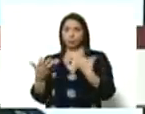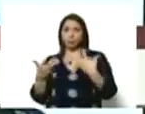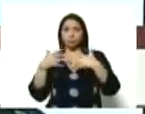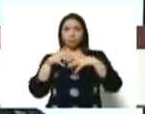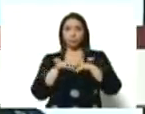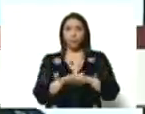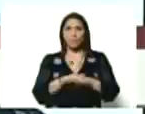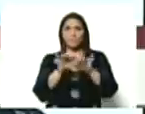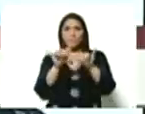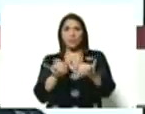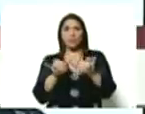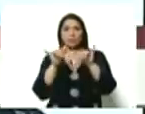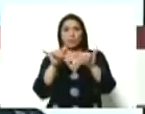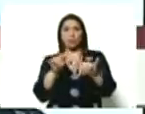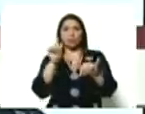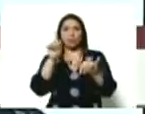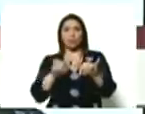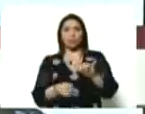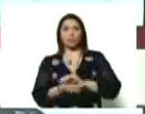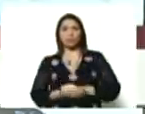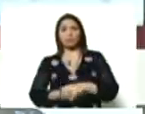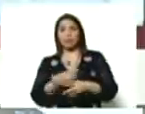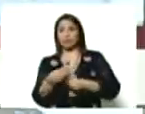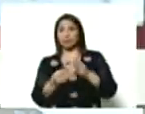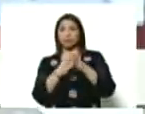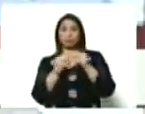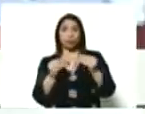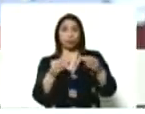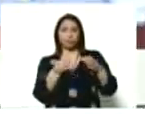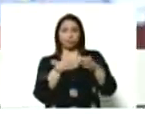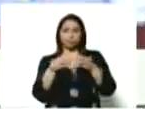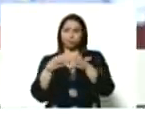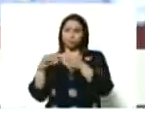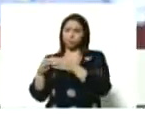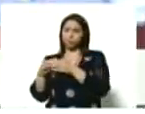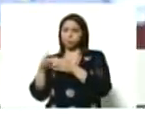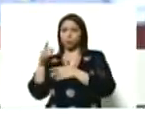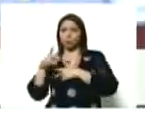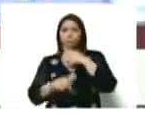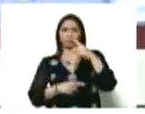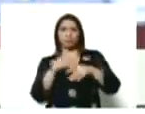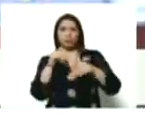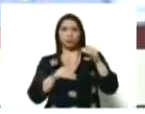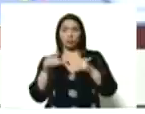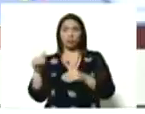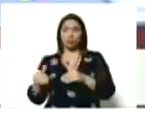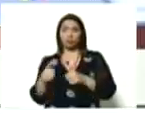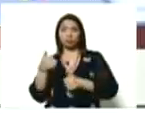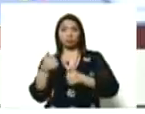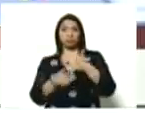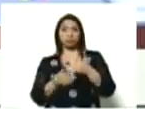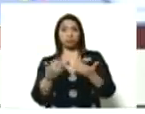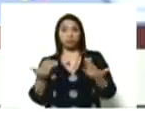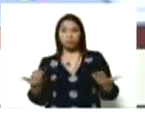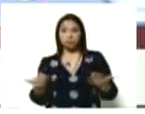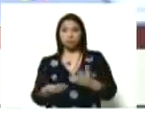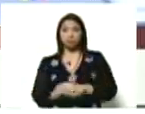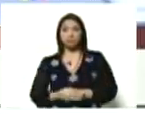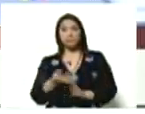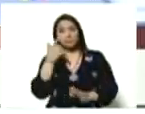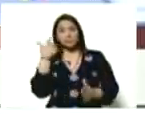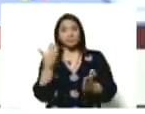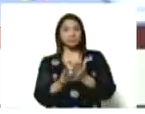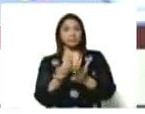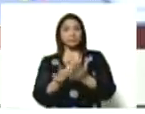del mismo. La simulación de todas las fases del proceso electoral, una de ellas es probar todo